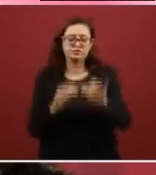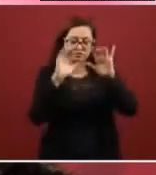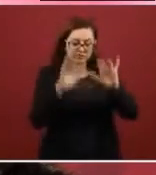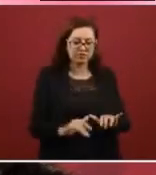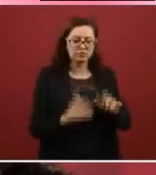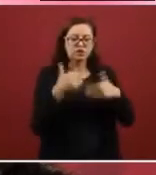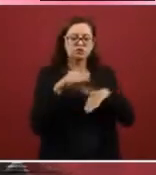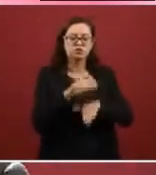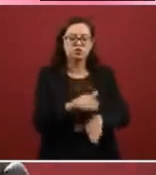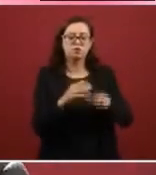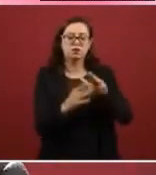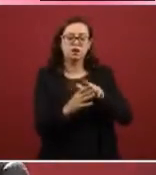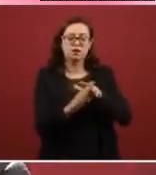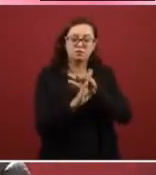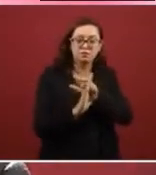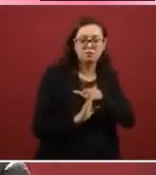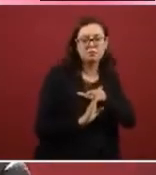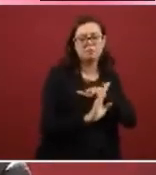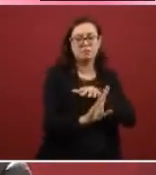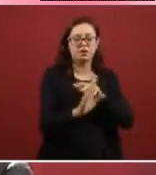migración para que quedara recogida en la